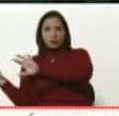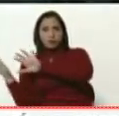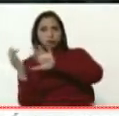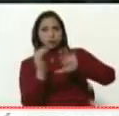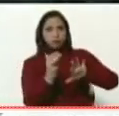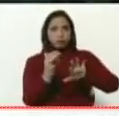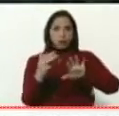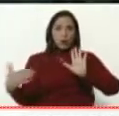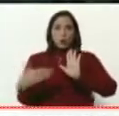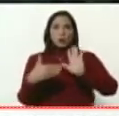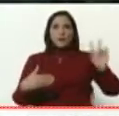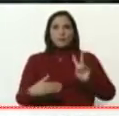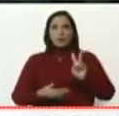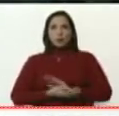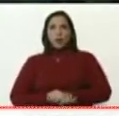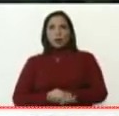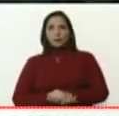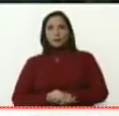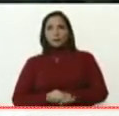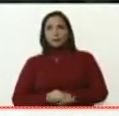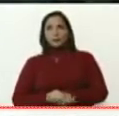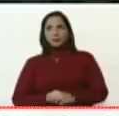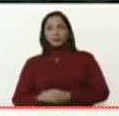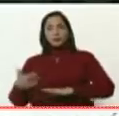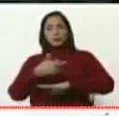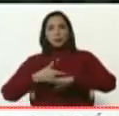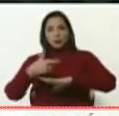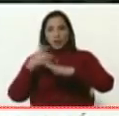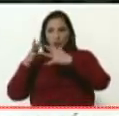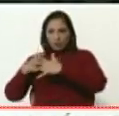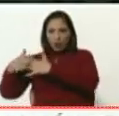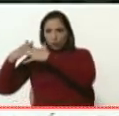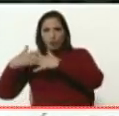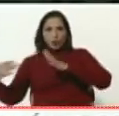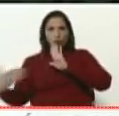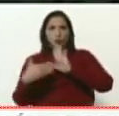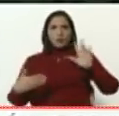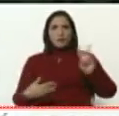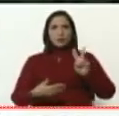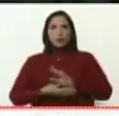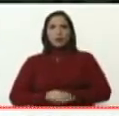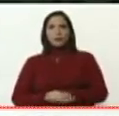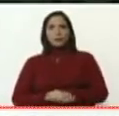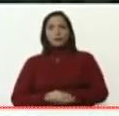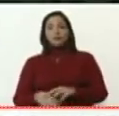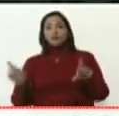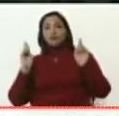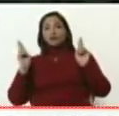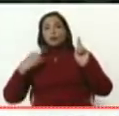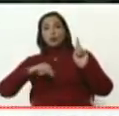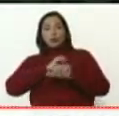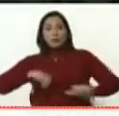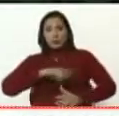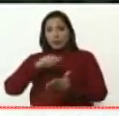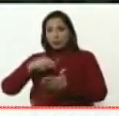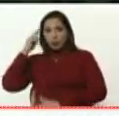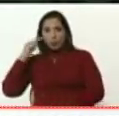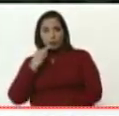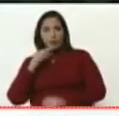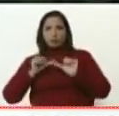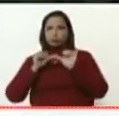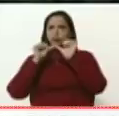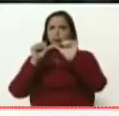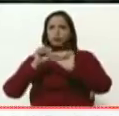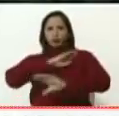fuerzas especiales del gobierno de los Estados Unidos de Norteamérica. Afortunadamente, nuestra Fuerza Armada se mantuvo firme, como